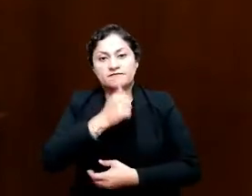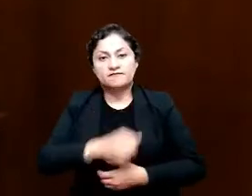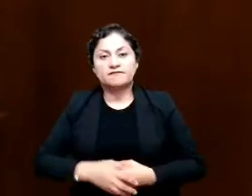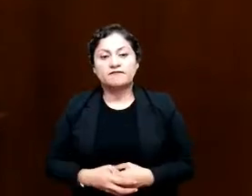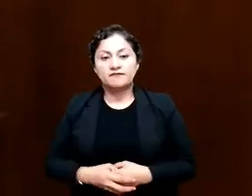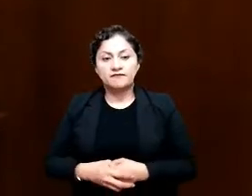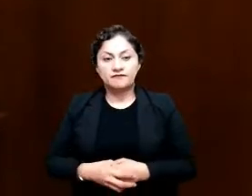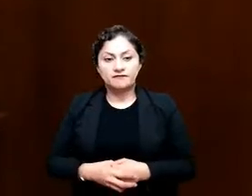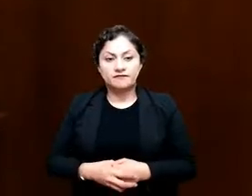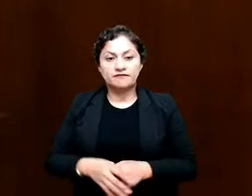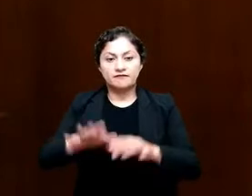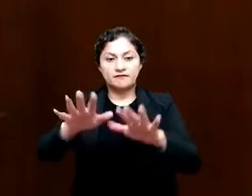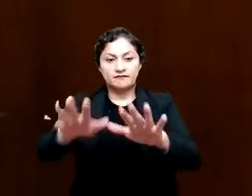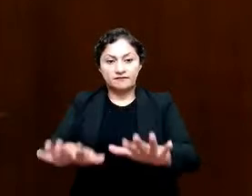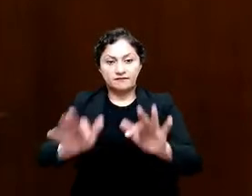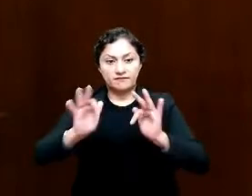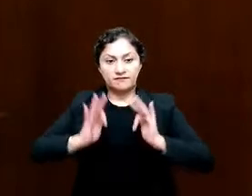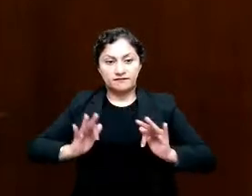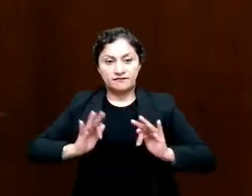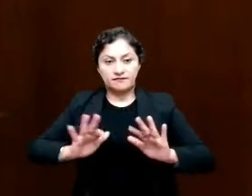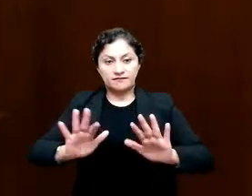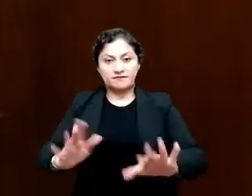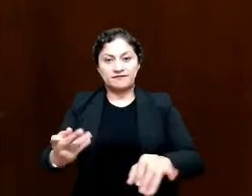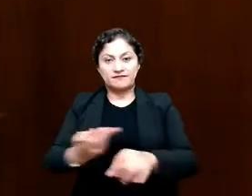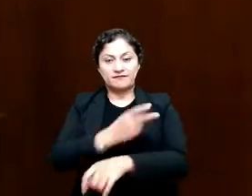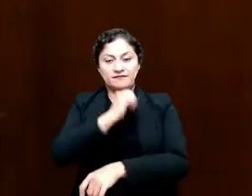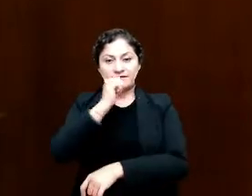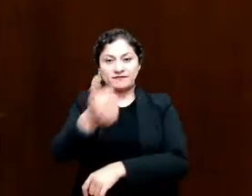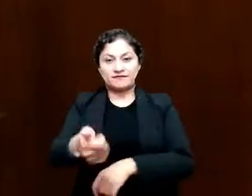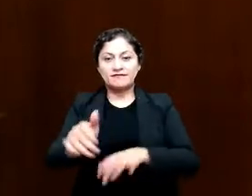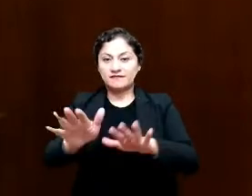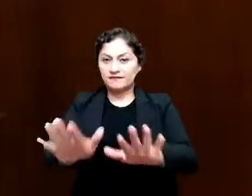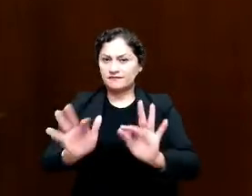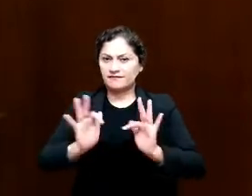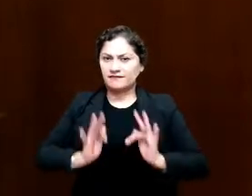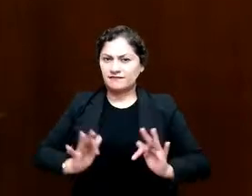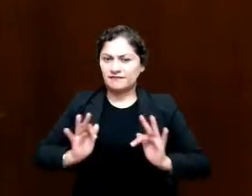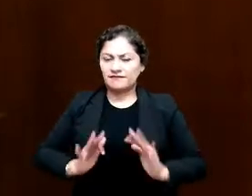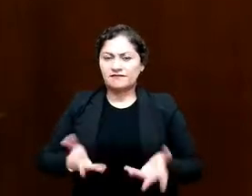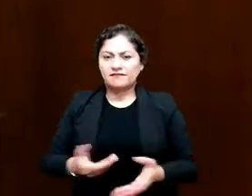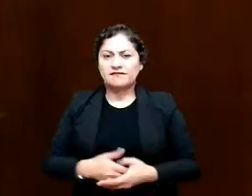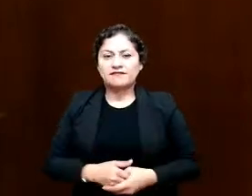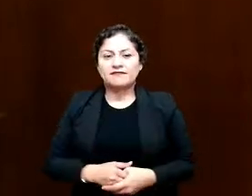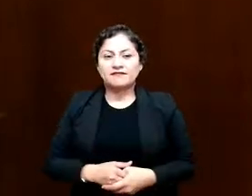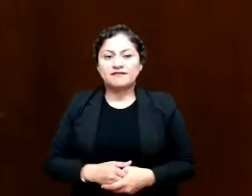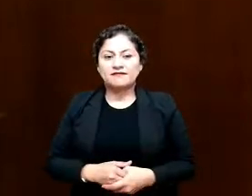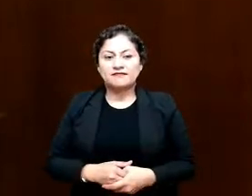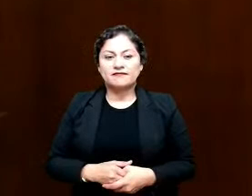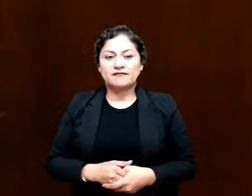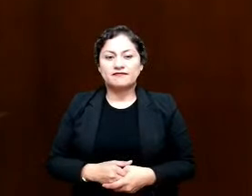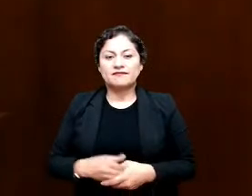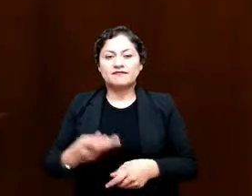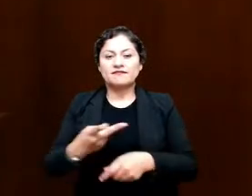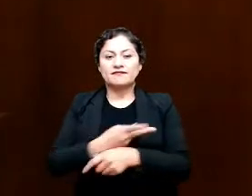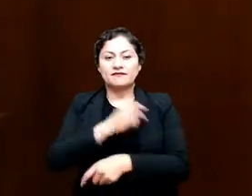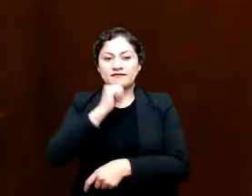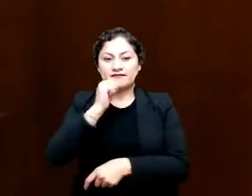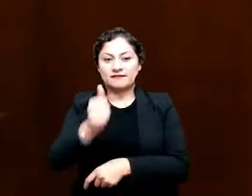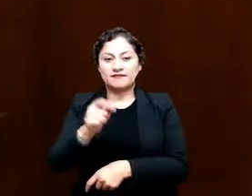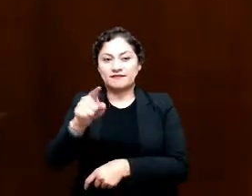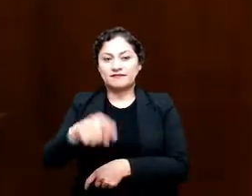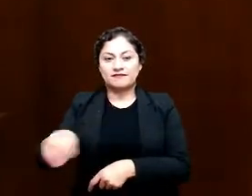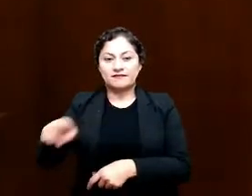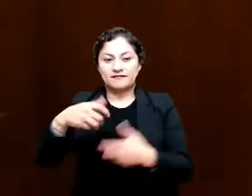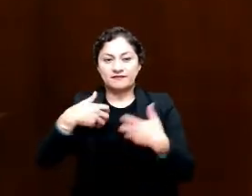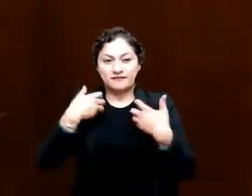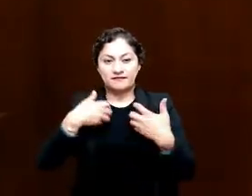Diputada. Tranquila, diputada, si me permite, esta relájense. Presidencia. Diputada. No pasa nada, no se enojen.